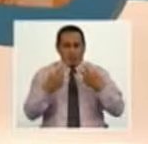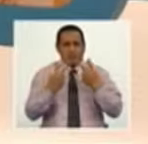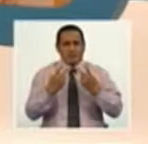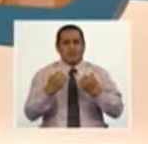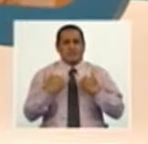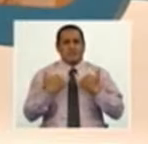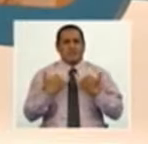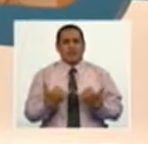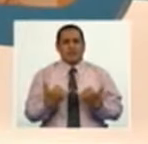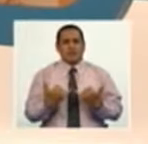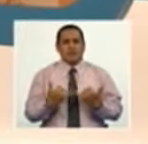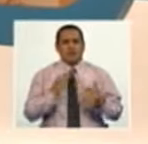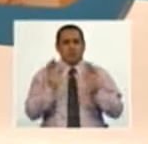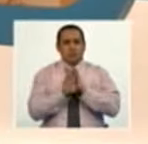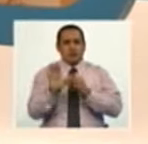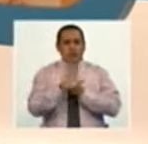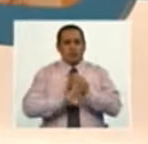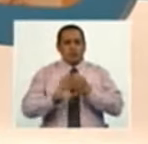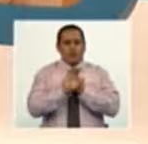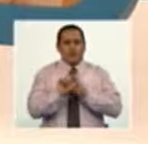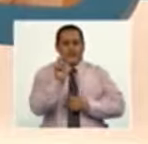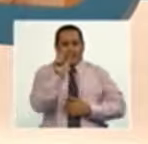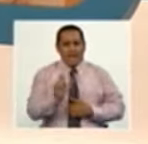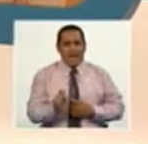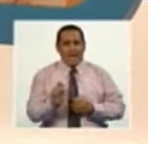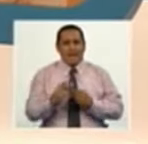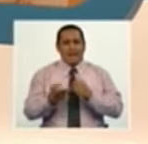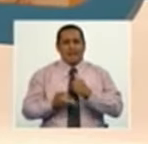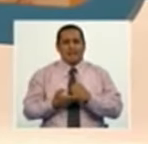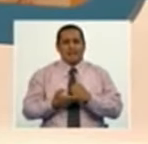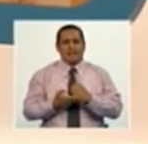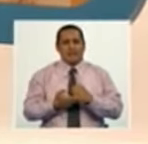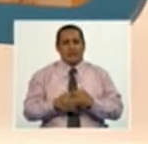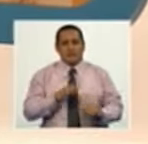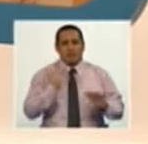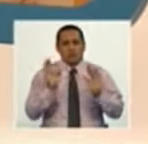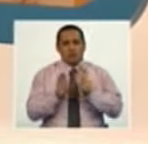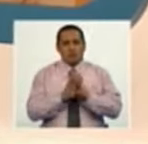siempre tienden un poco a proteger las garantías de alguna